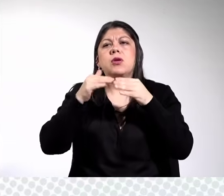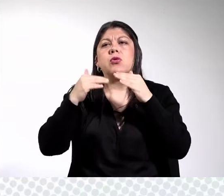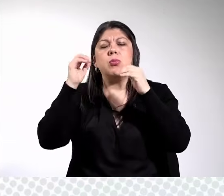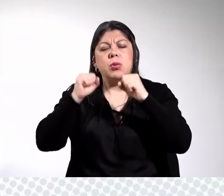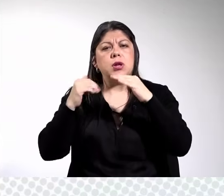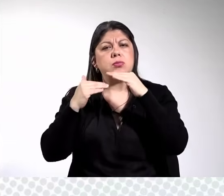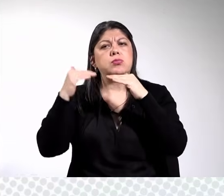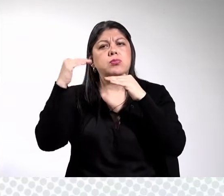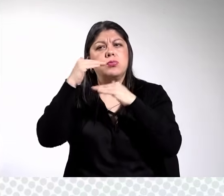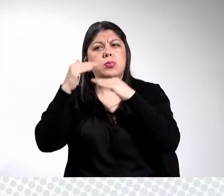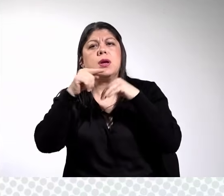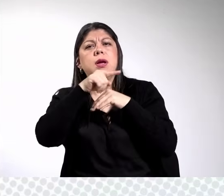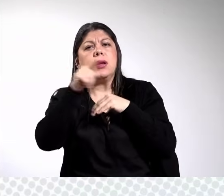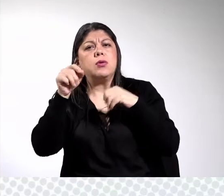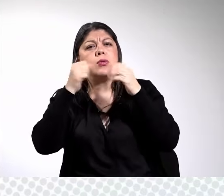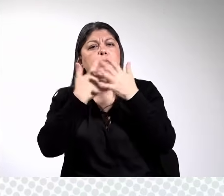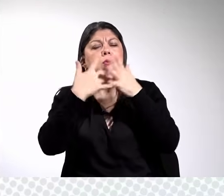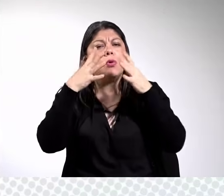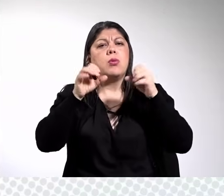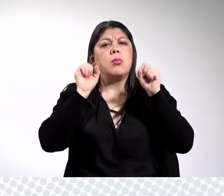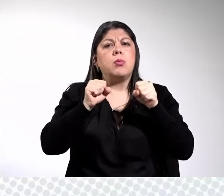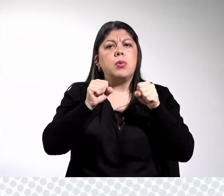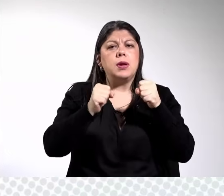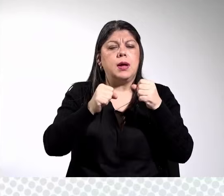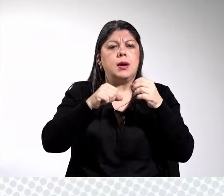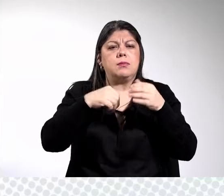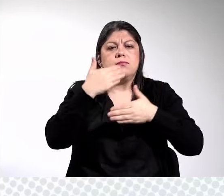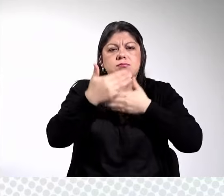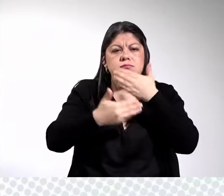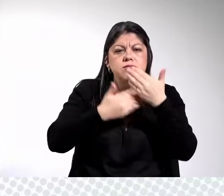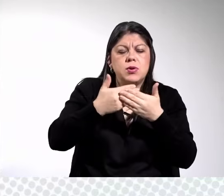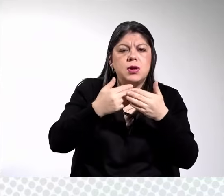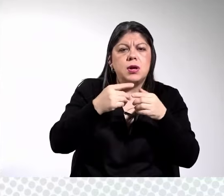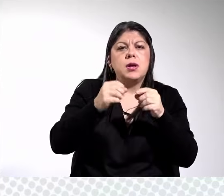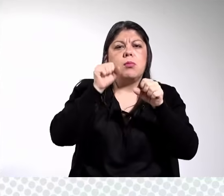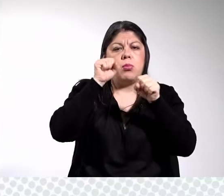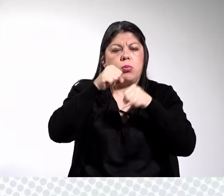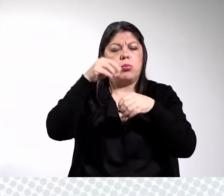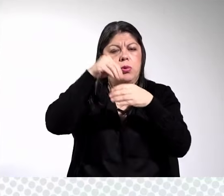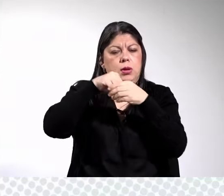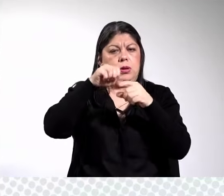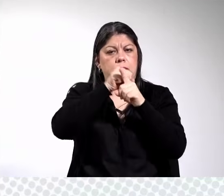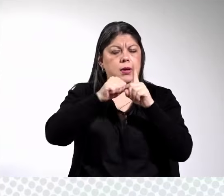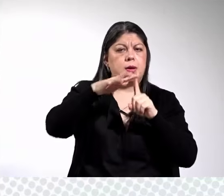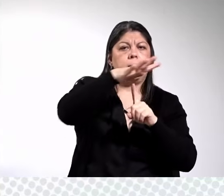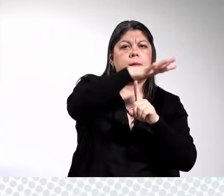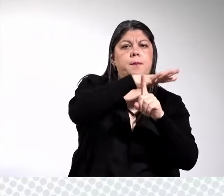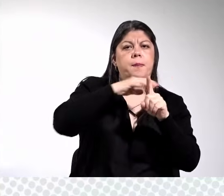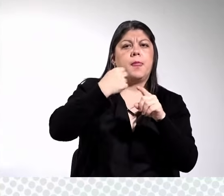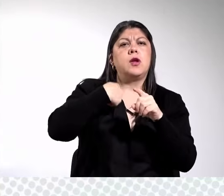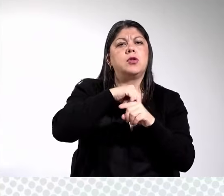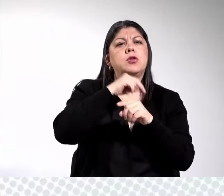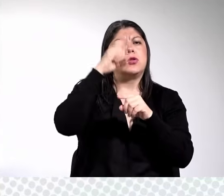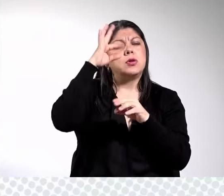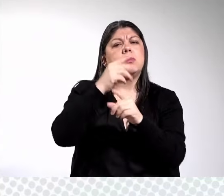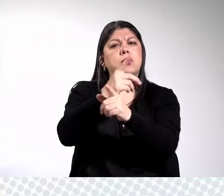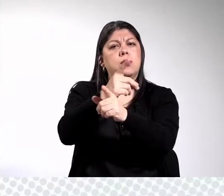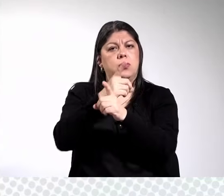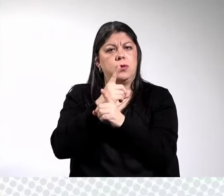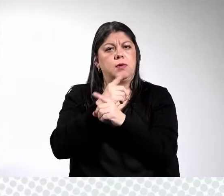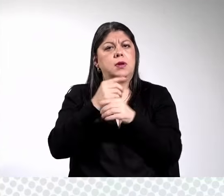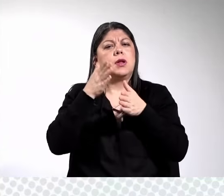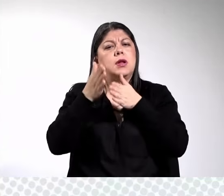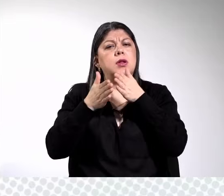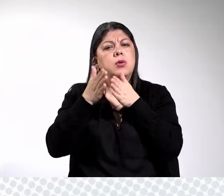niveles donde más bien ellos tengan que pasar procesos realmente de inserción. Nosotros sí creemos en una defensa y digamos, de